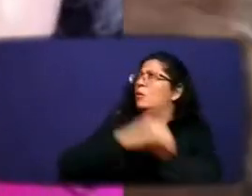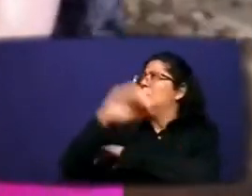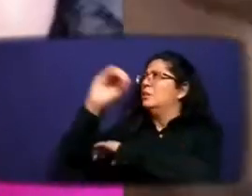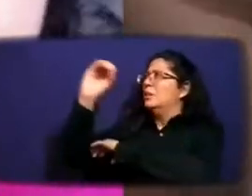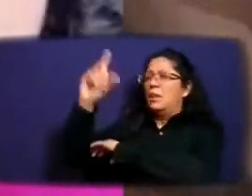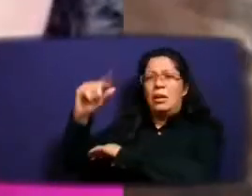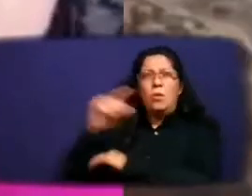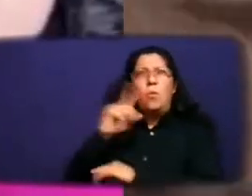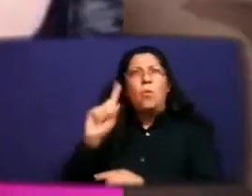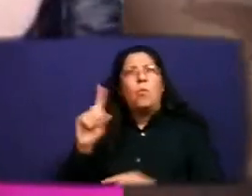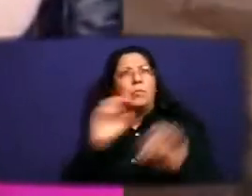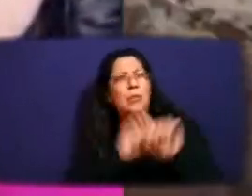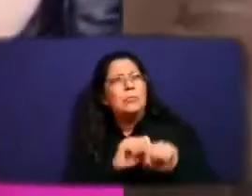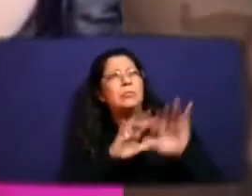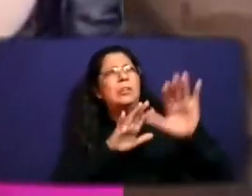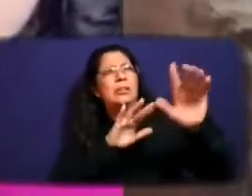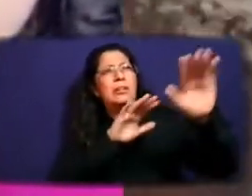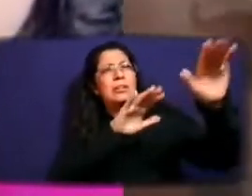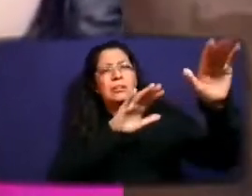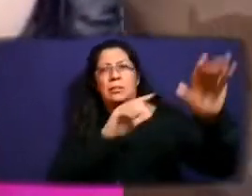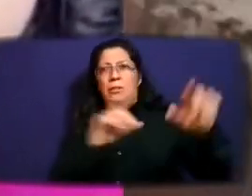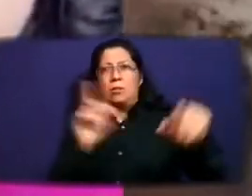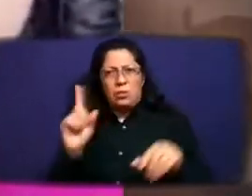dirección está el mar?